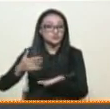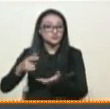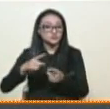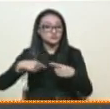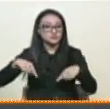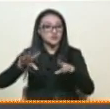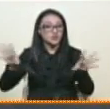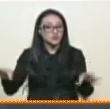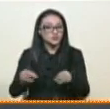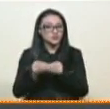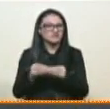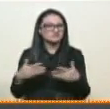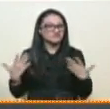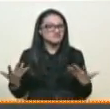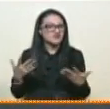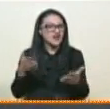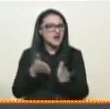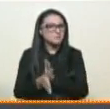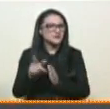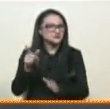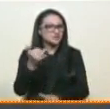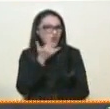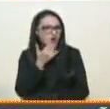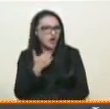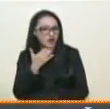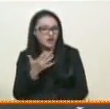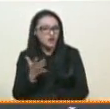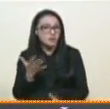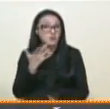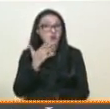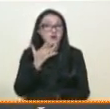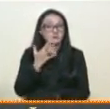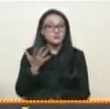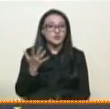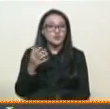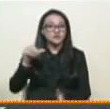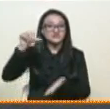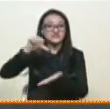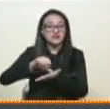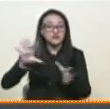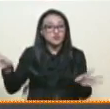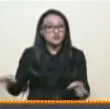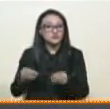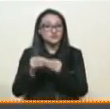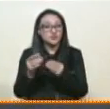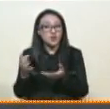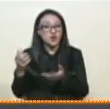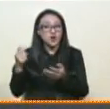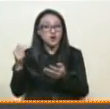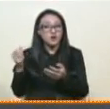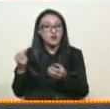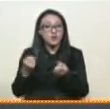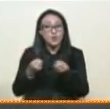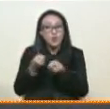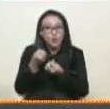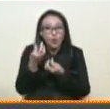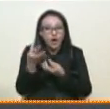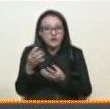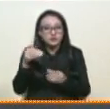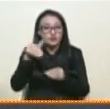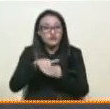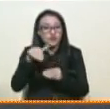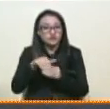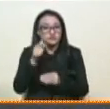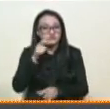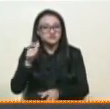de totalización. ¿Qué pasó en la línea de transmisión? ¿O qué pasó en el propio centro de totalización? Que pudiera ser otro elemento, ¿sabes? Que la gente